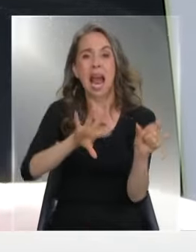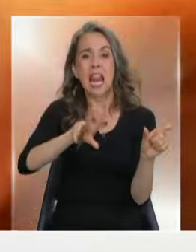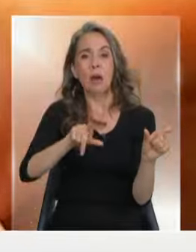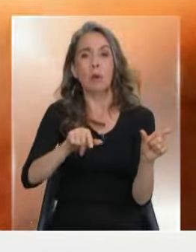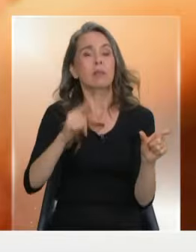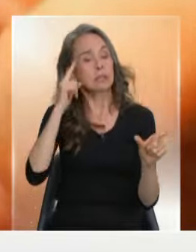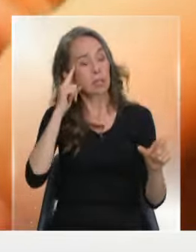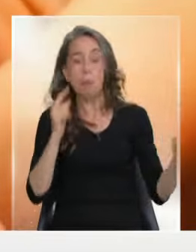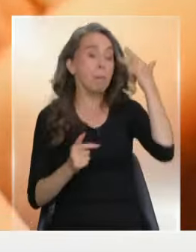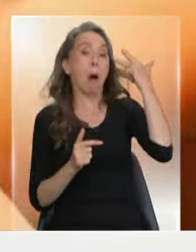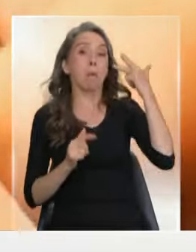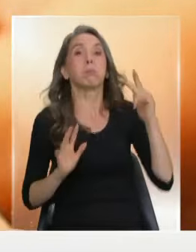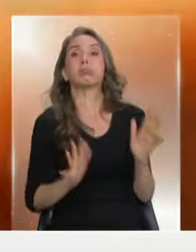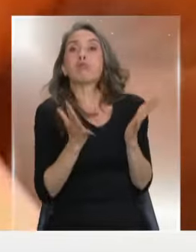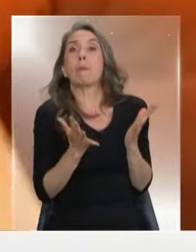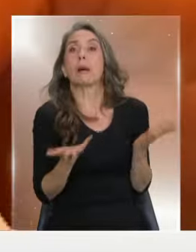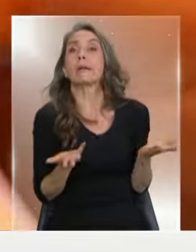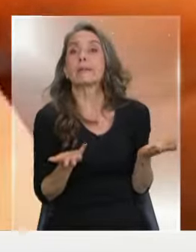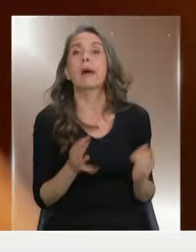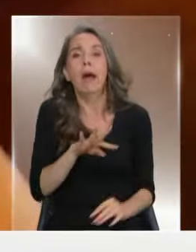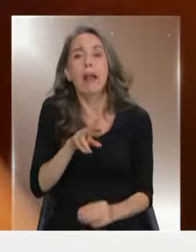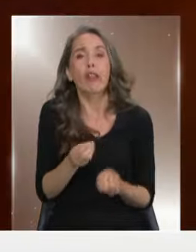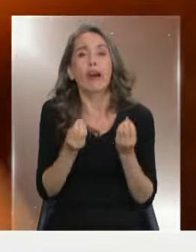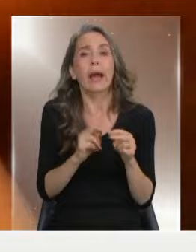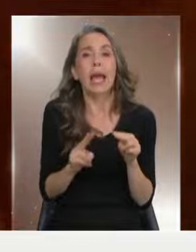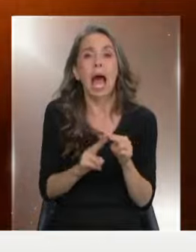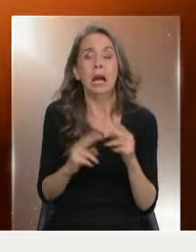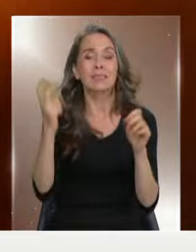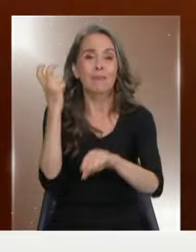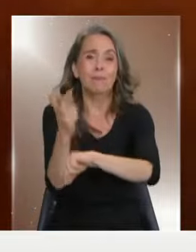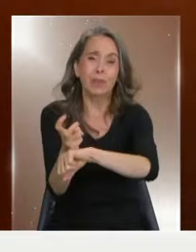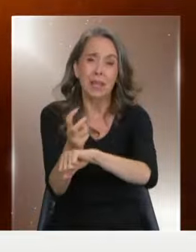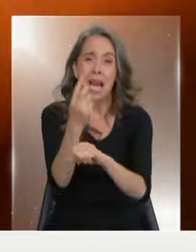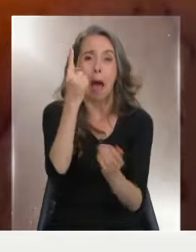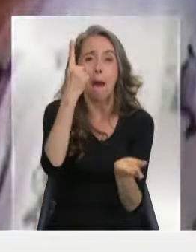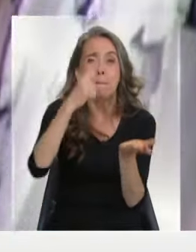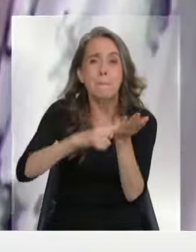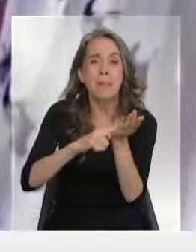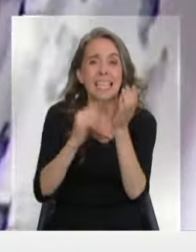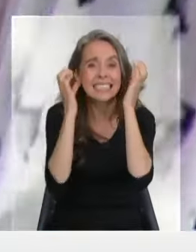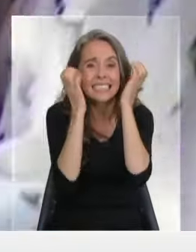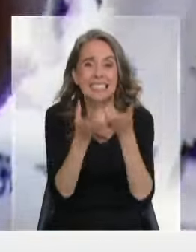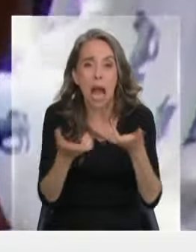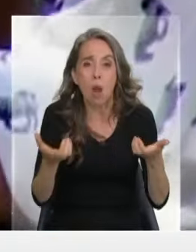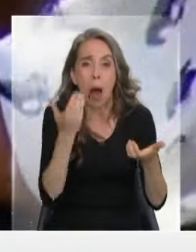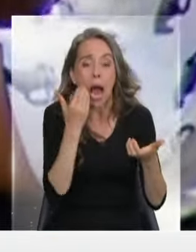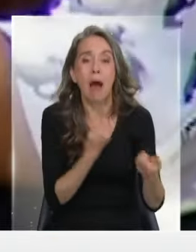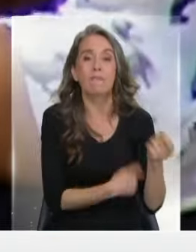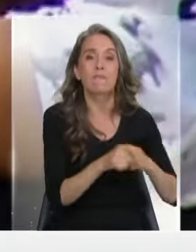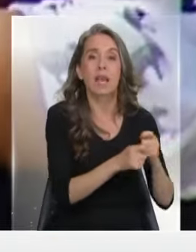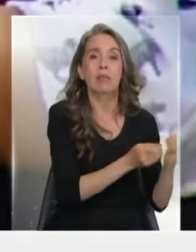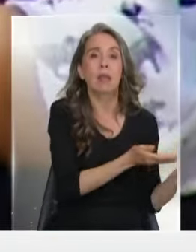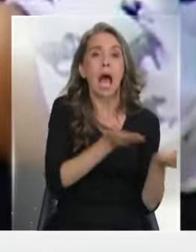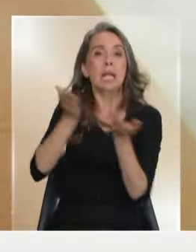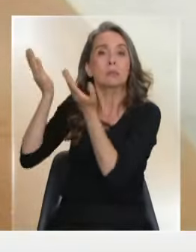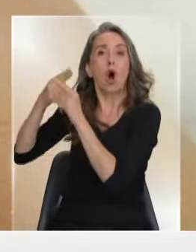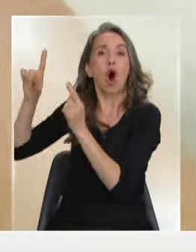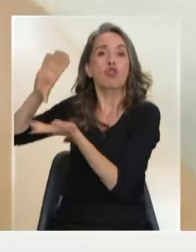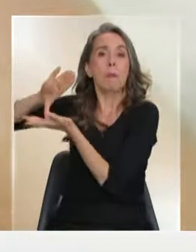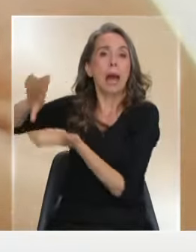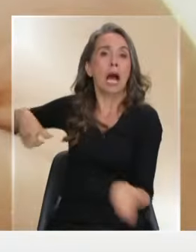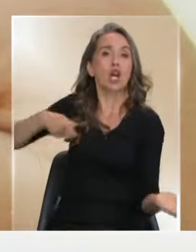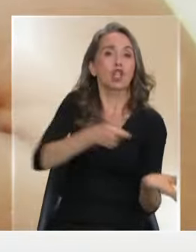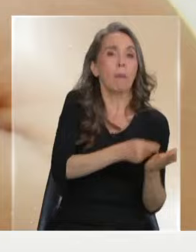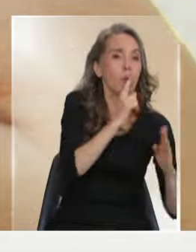sorpresa. Pero, ¿qué pueden hacer los delincuentes con un botín de casi 1000 celulares? La venta y también la exportación al extranjero son